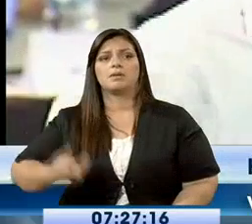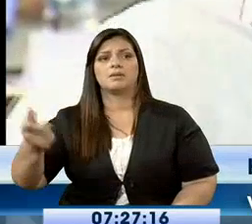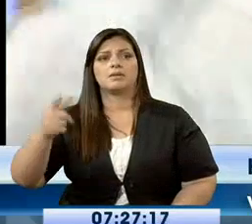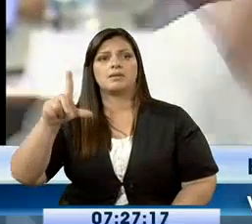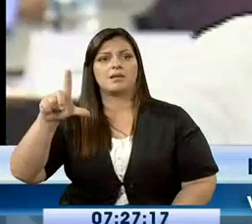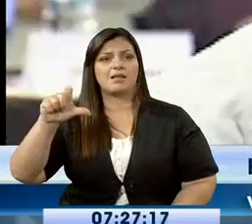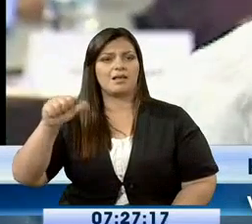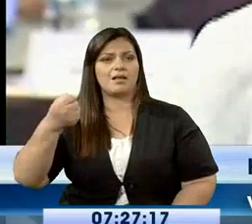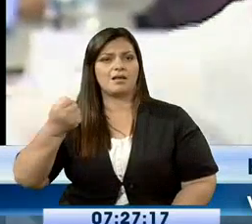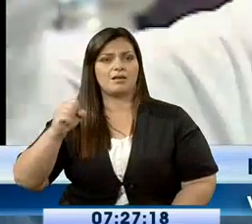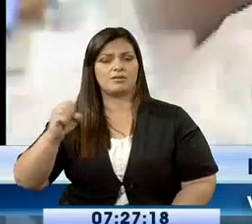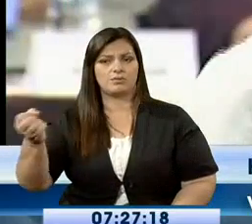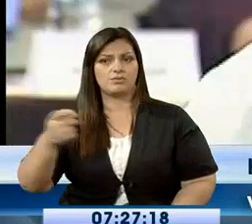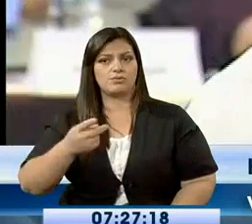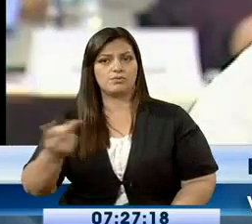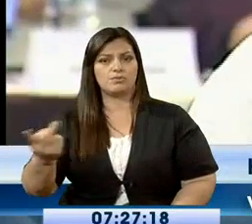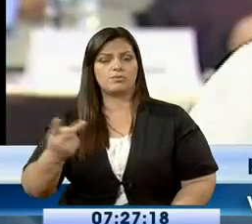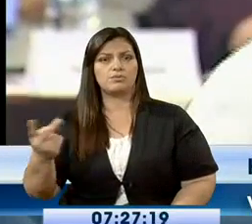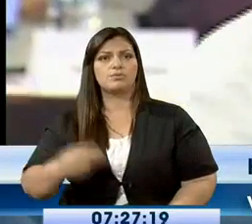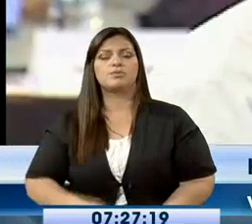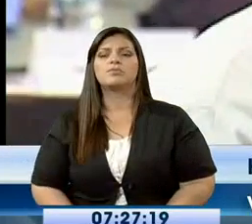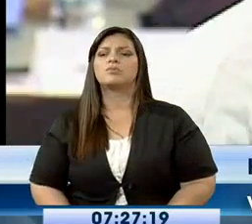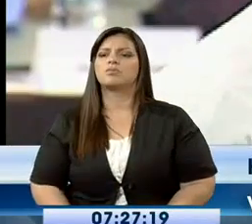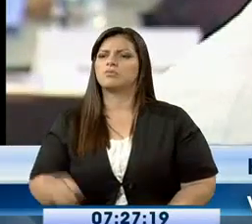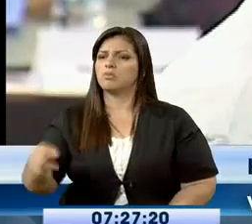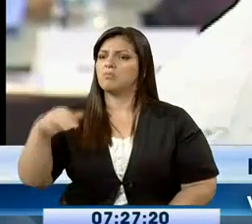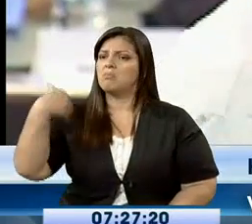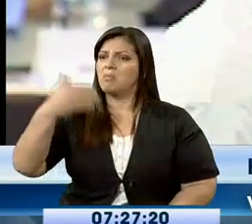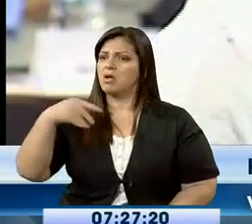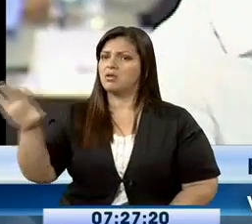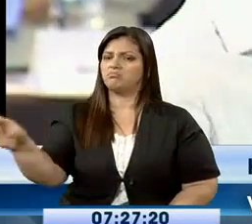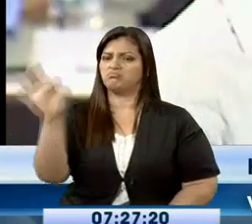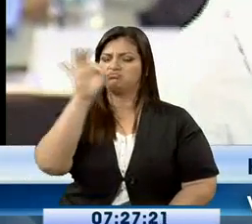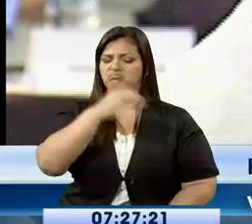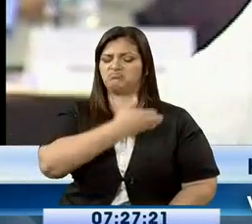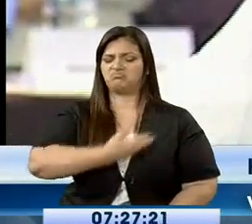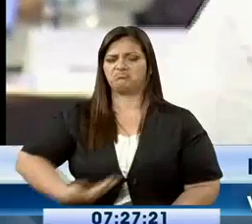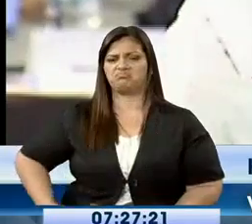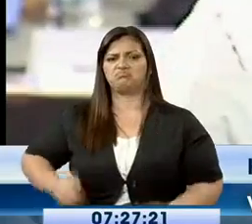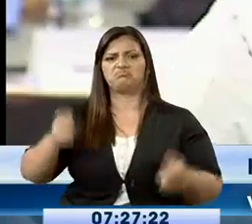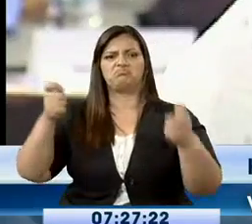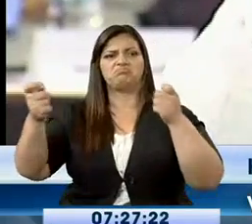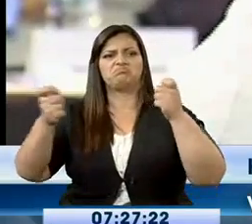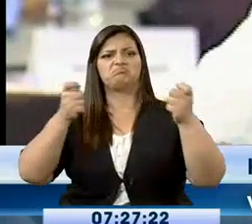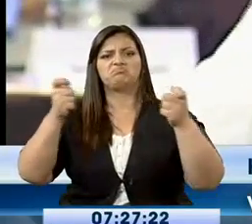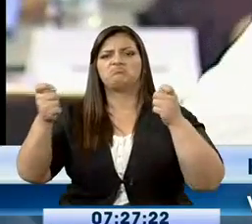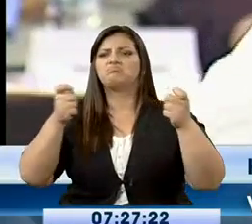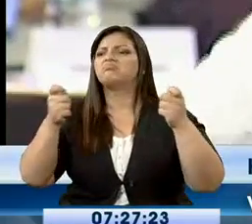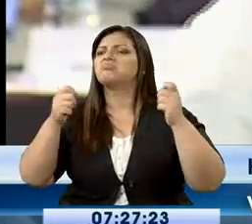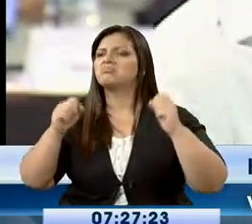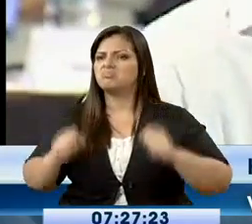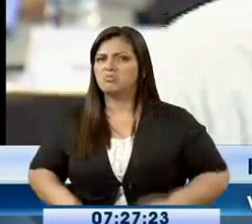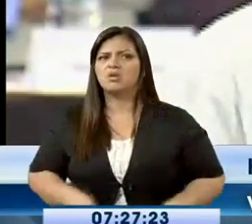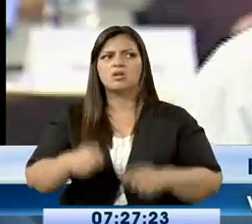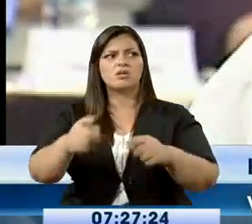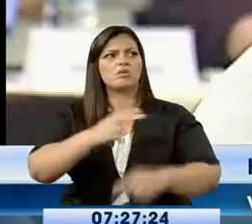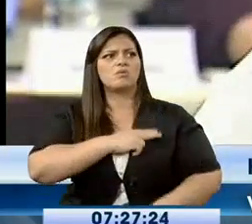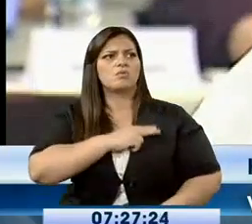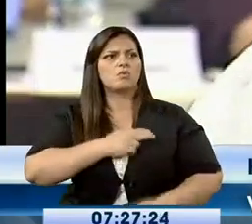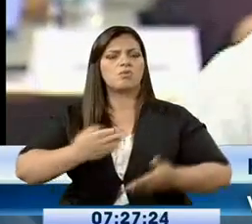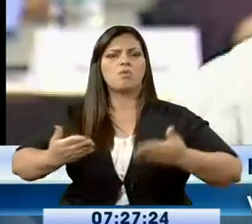que apenas se siente en el sillón presidencial, le devuelva a la Universidad de Guayaquil el